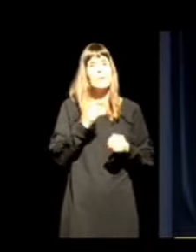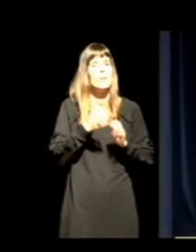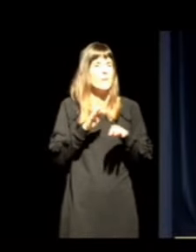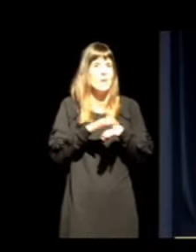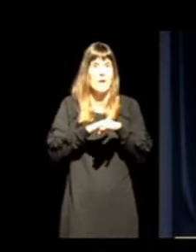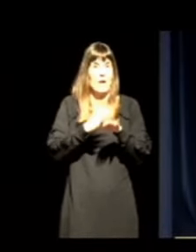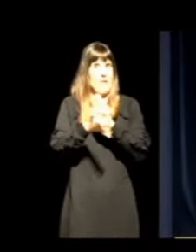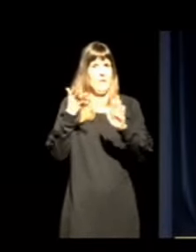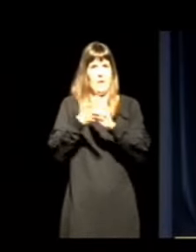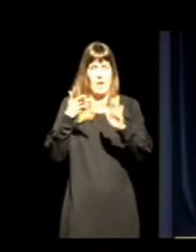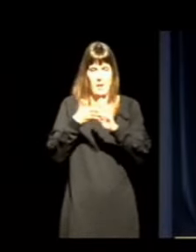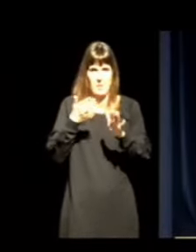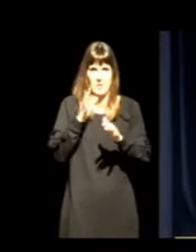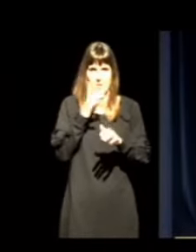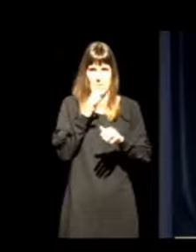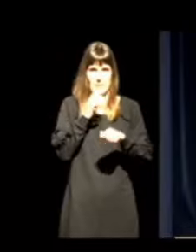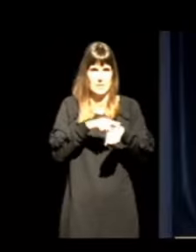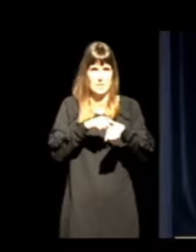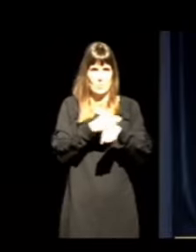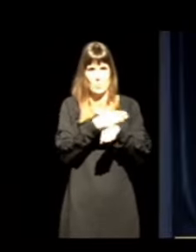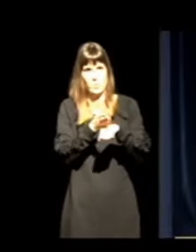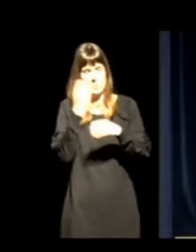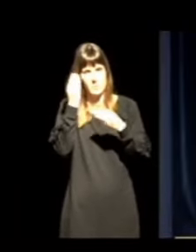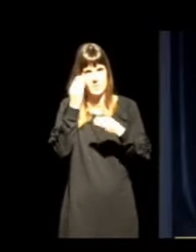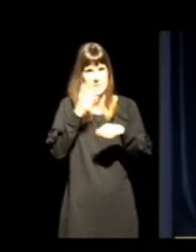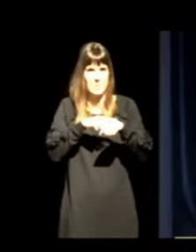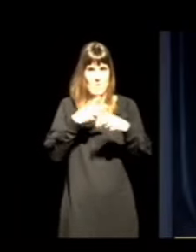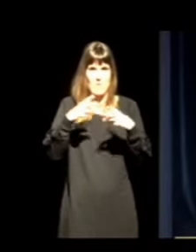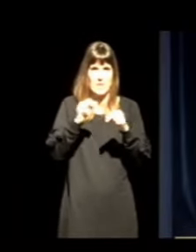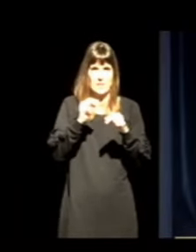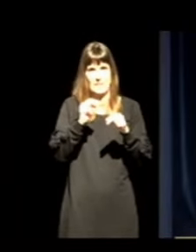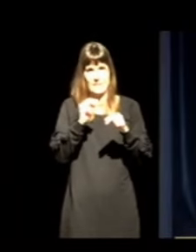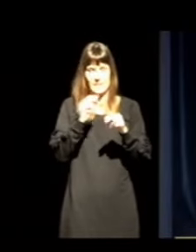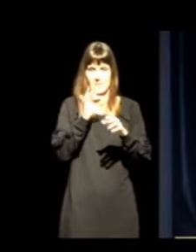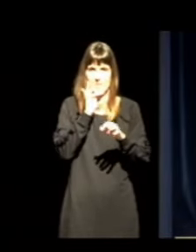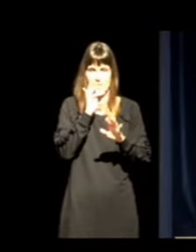ahora me dejo. No podré acabar. Permitirnos cuidar,